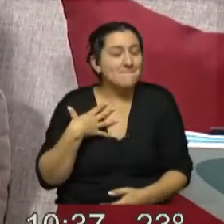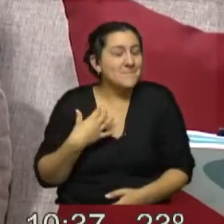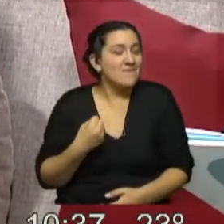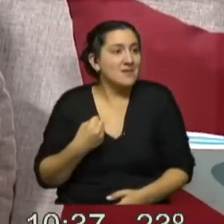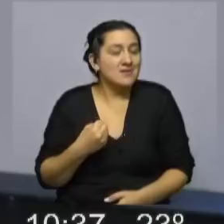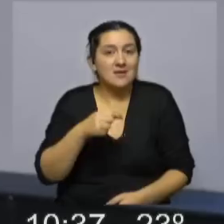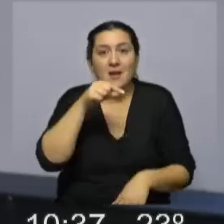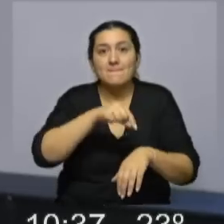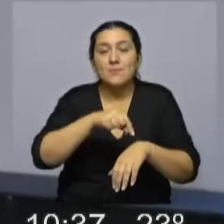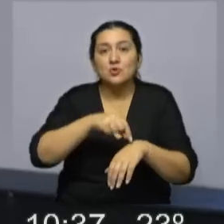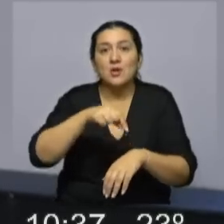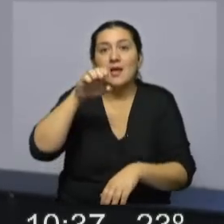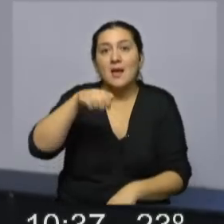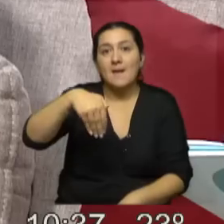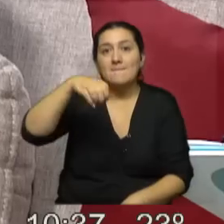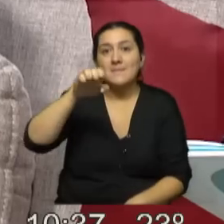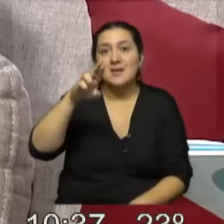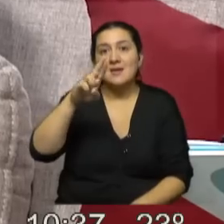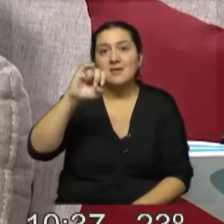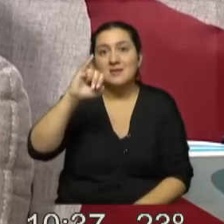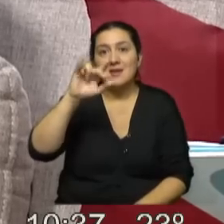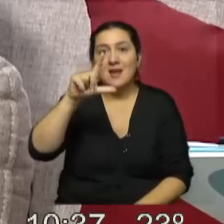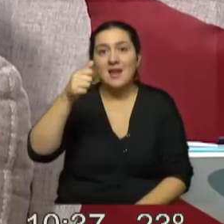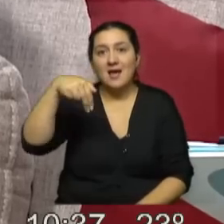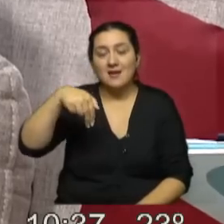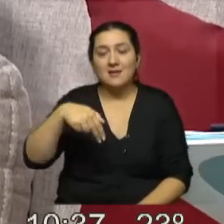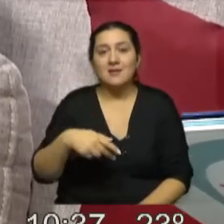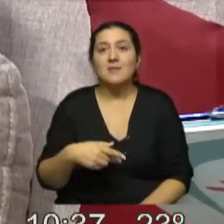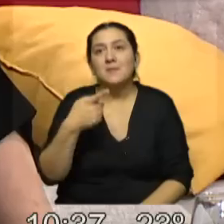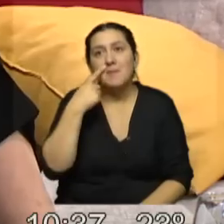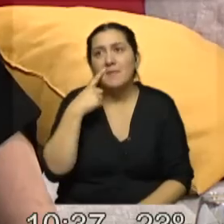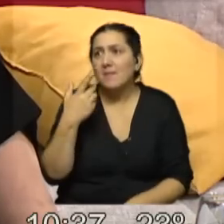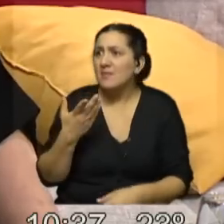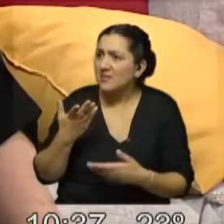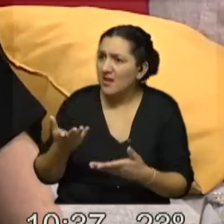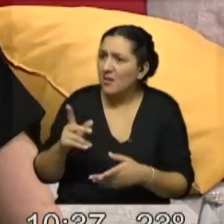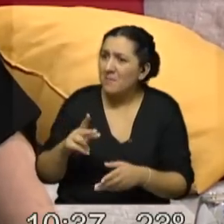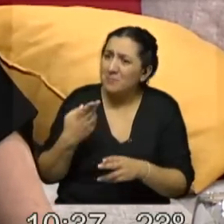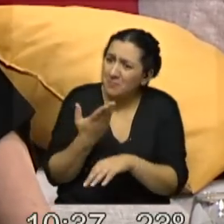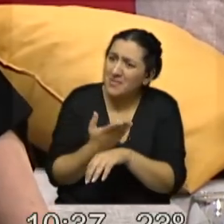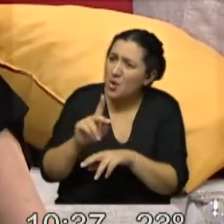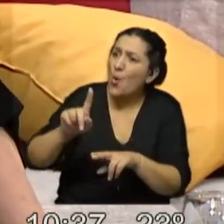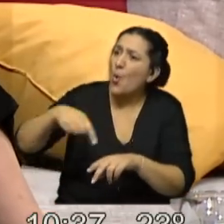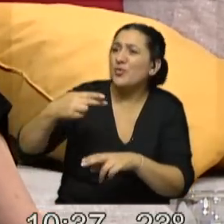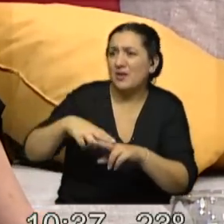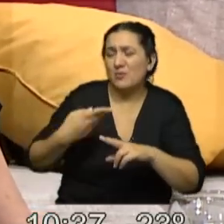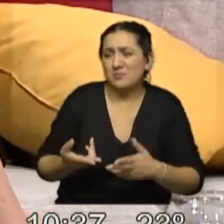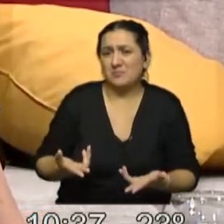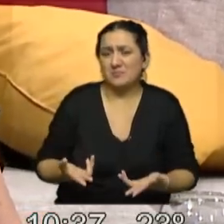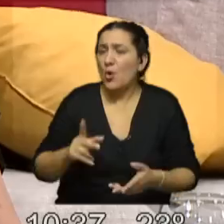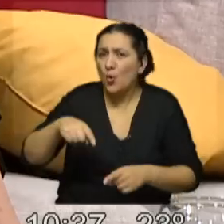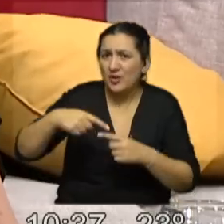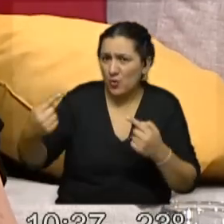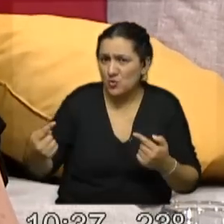a la Maryland siempre si les costaba mi padre me discutía que pidiera otra cada vez que hacíamos la prueba terminamos